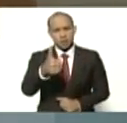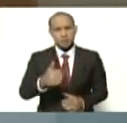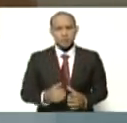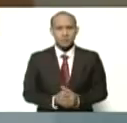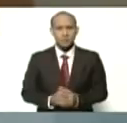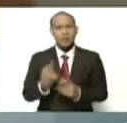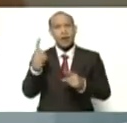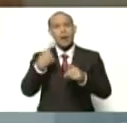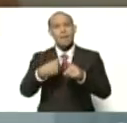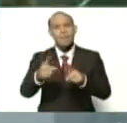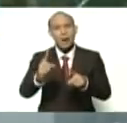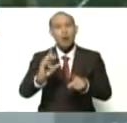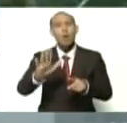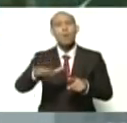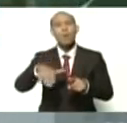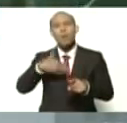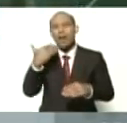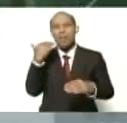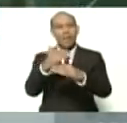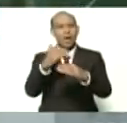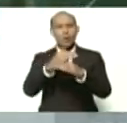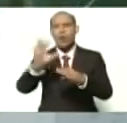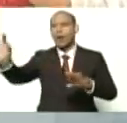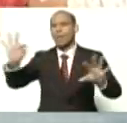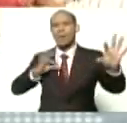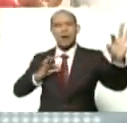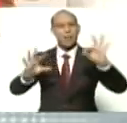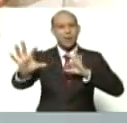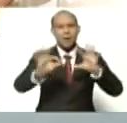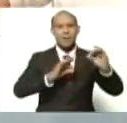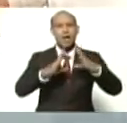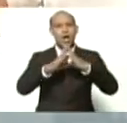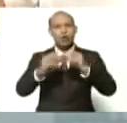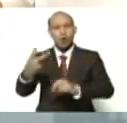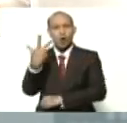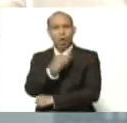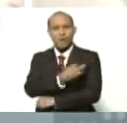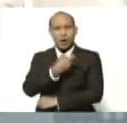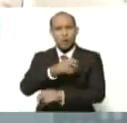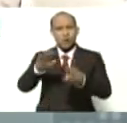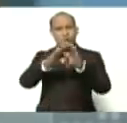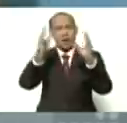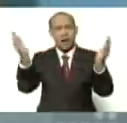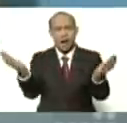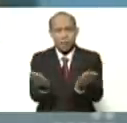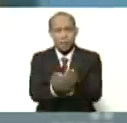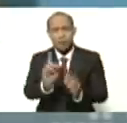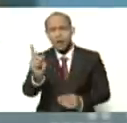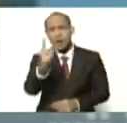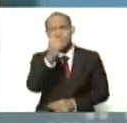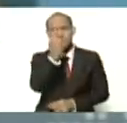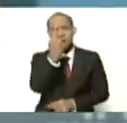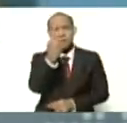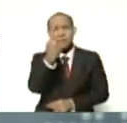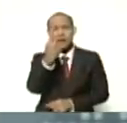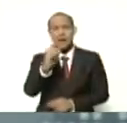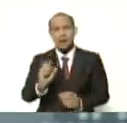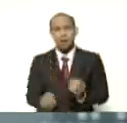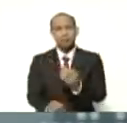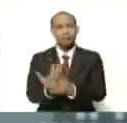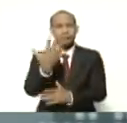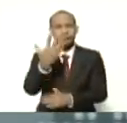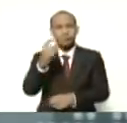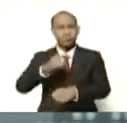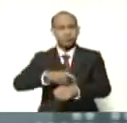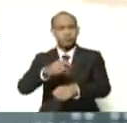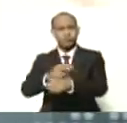pero te puedes infectar todas las vacunas que hay hoy en el mundo en la primera generación de vacunas hecha en tiempo